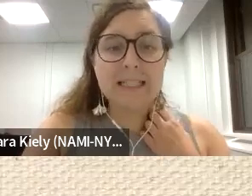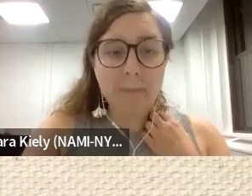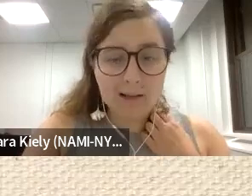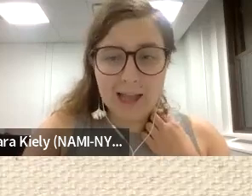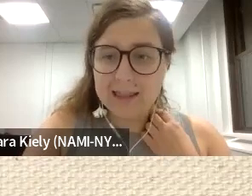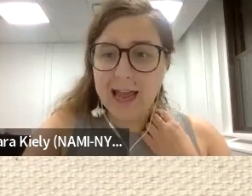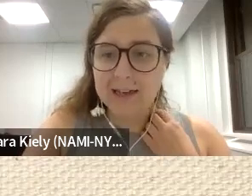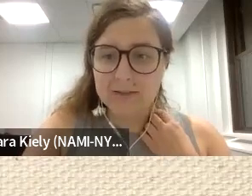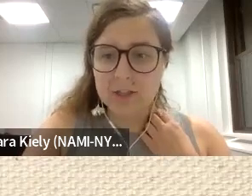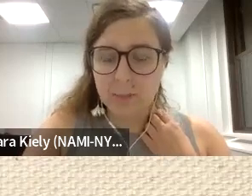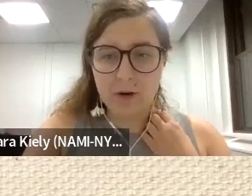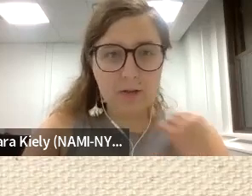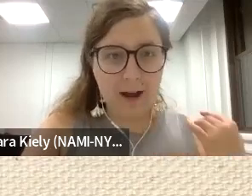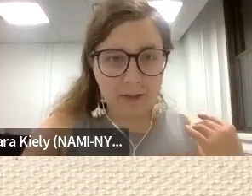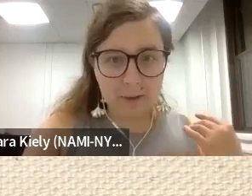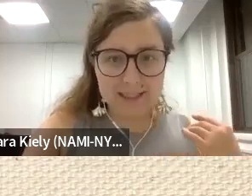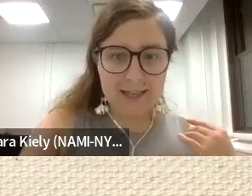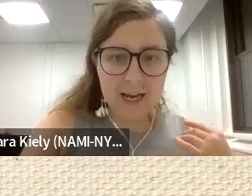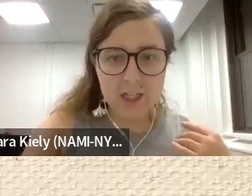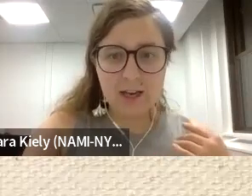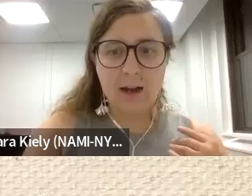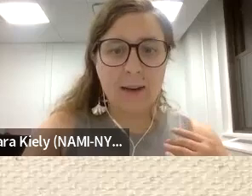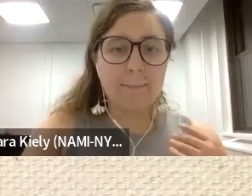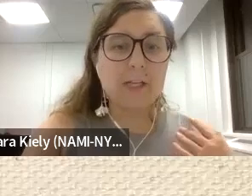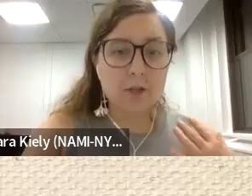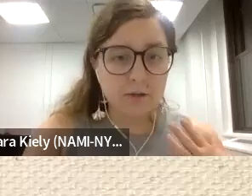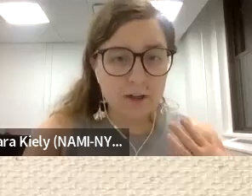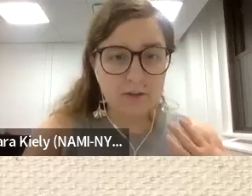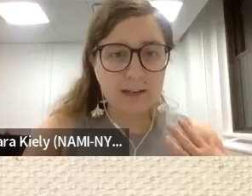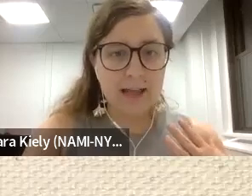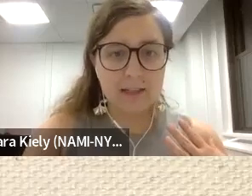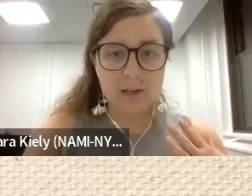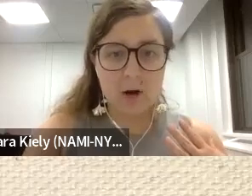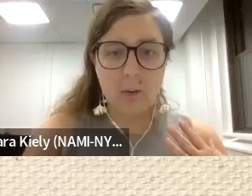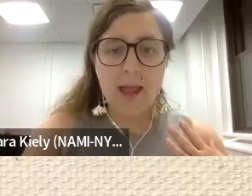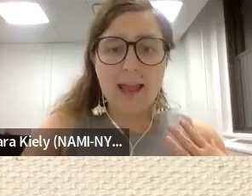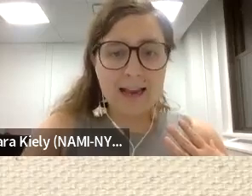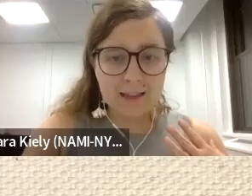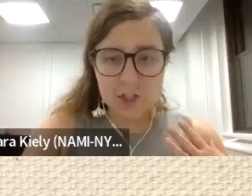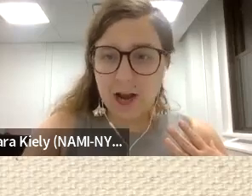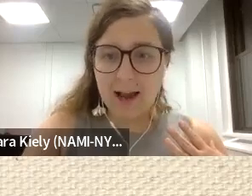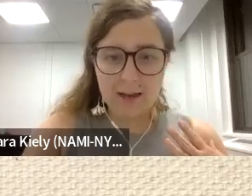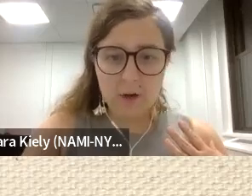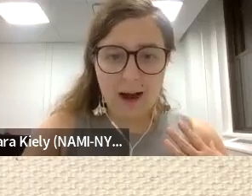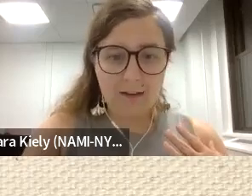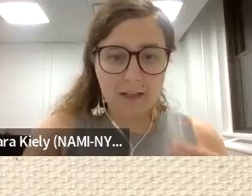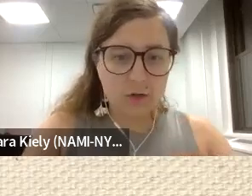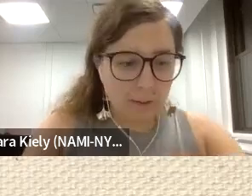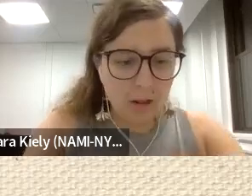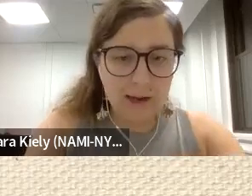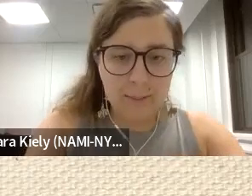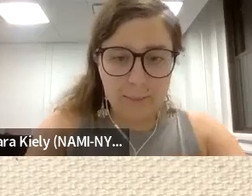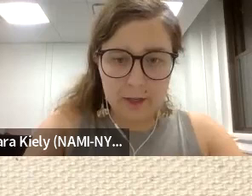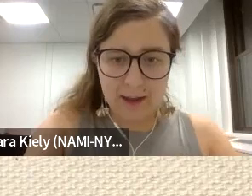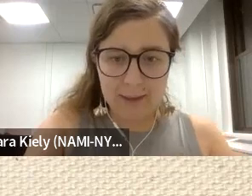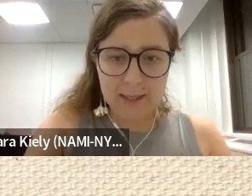también Andrea. Y estarán resaltadas durante la presentación. Por favor, déjenos saber en